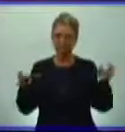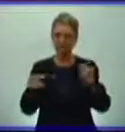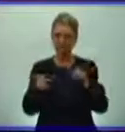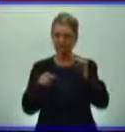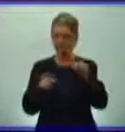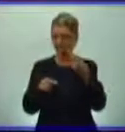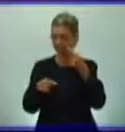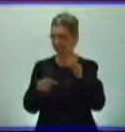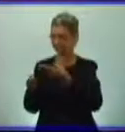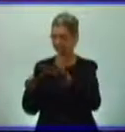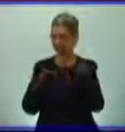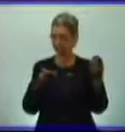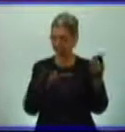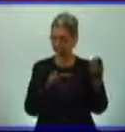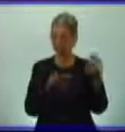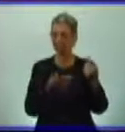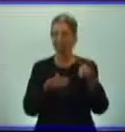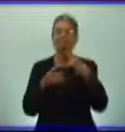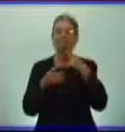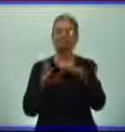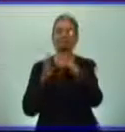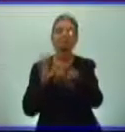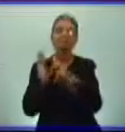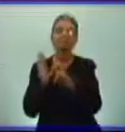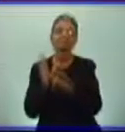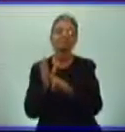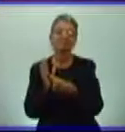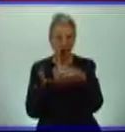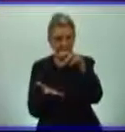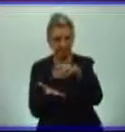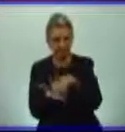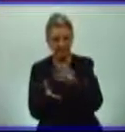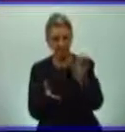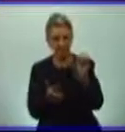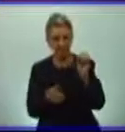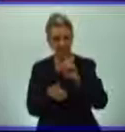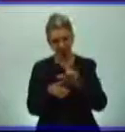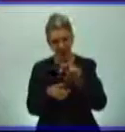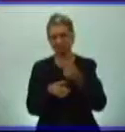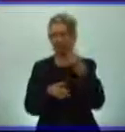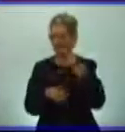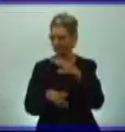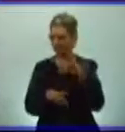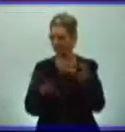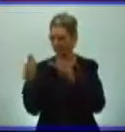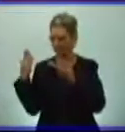familiares las vayan identificando si son ciudades o si son campos. Veamos.